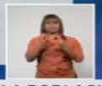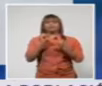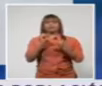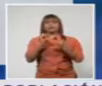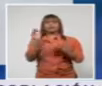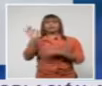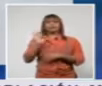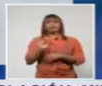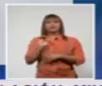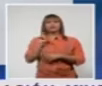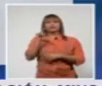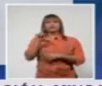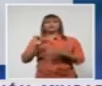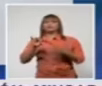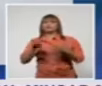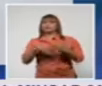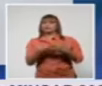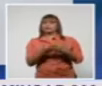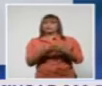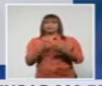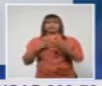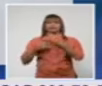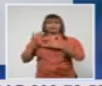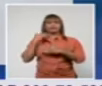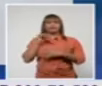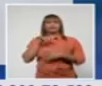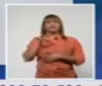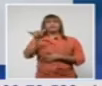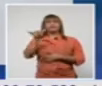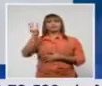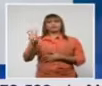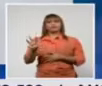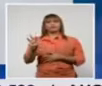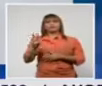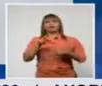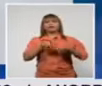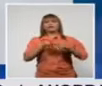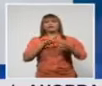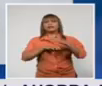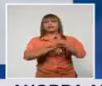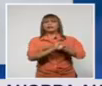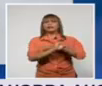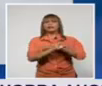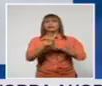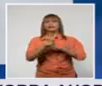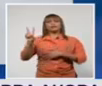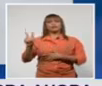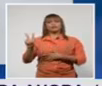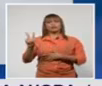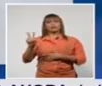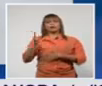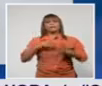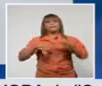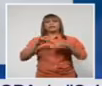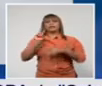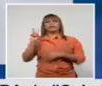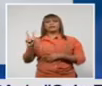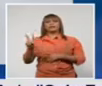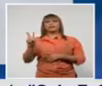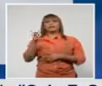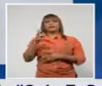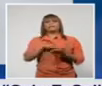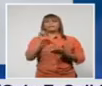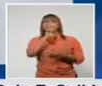durante los últimos 15 días. Boyeros con 3. Habana del Este con 2. Playa con 2. Y Plaza de